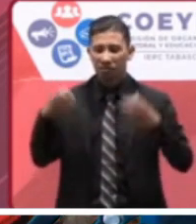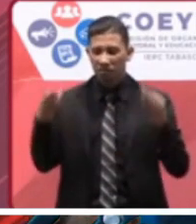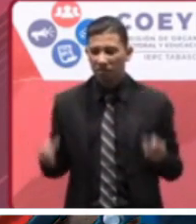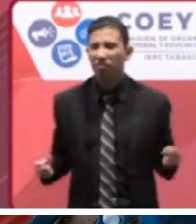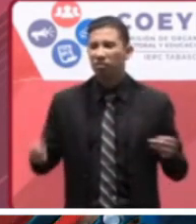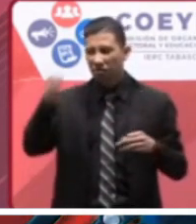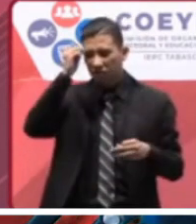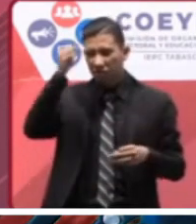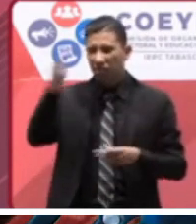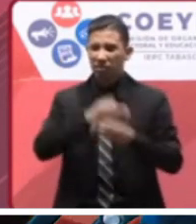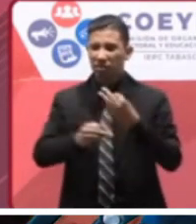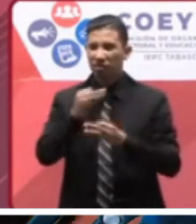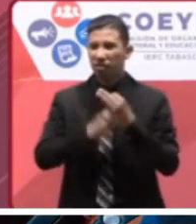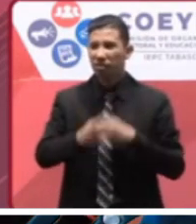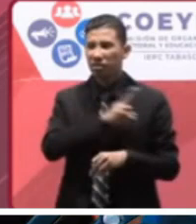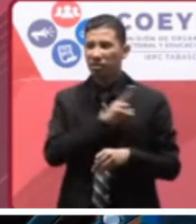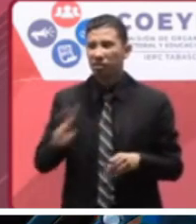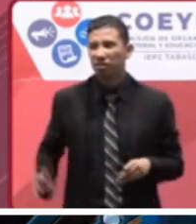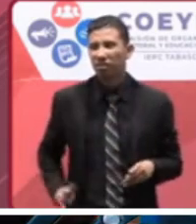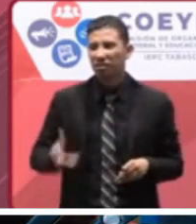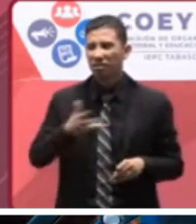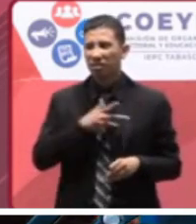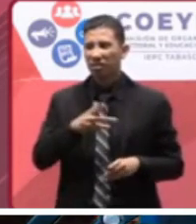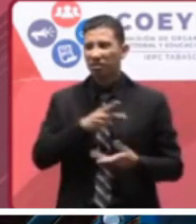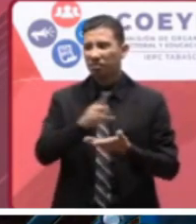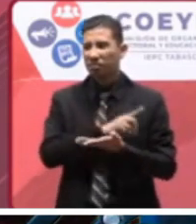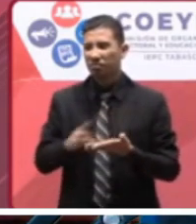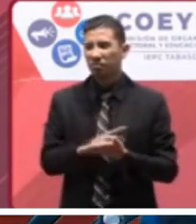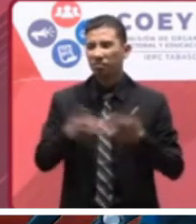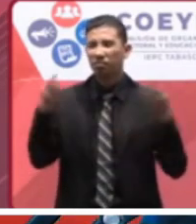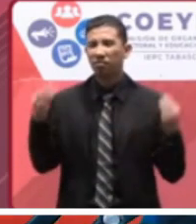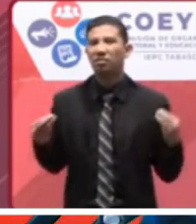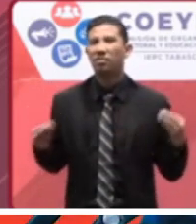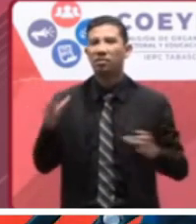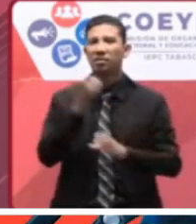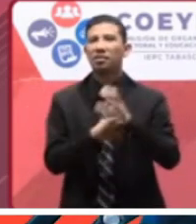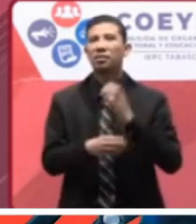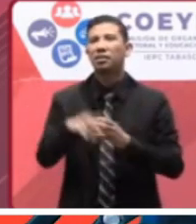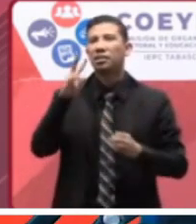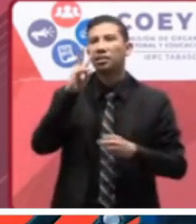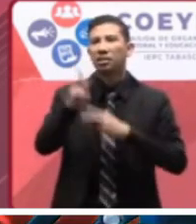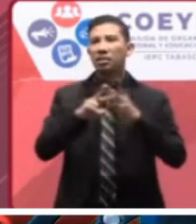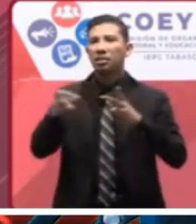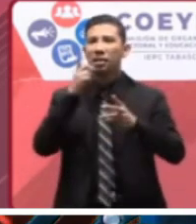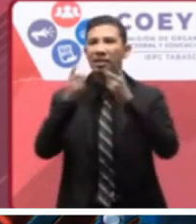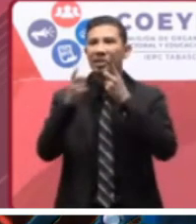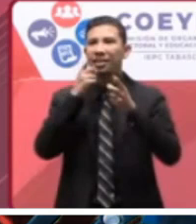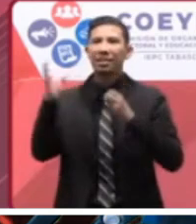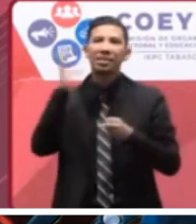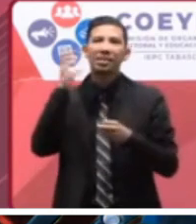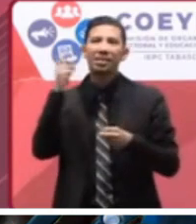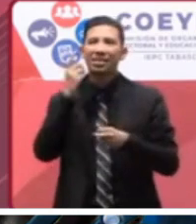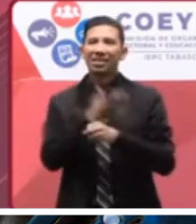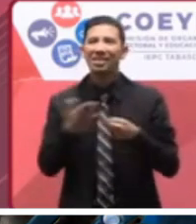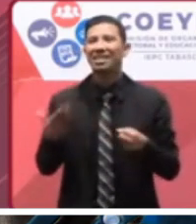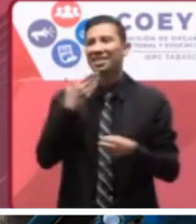iniciativa por parte del presidente, porque tiene derecho y no ha cuestionado ni mucho menos los contenidos de la iniciativa. Eso le toca discutirlo a la Cámara de Diputados. La autoridad